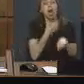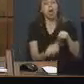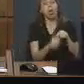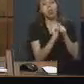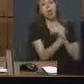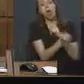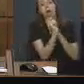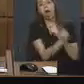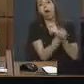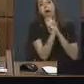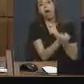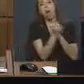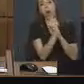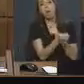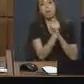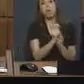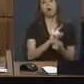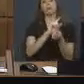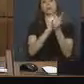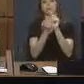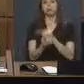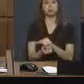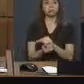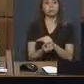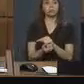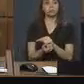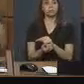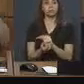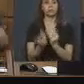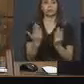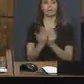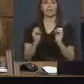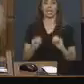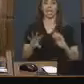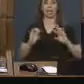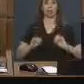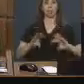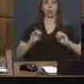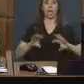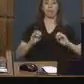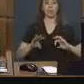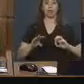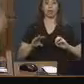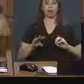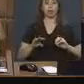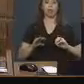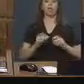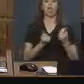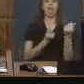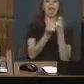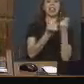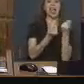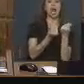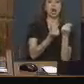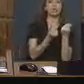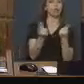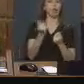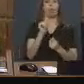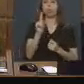que terminó estableciendo a la educación, como ya hemos dicho, en muchos espacios como un negocio y no como un